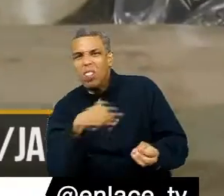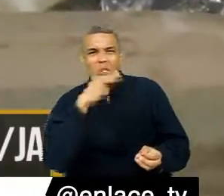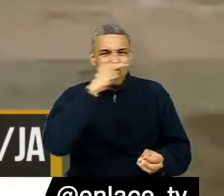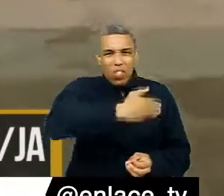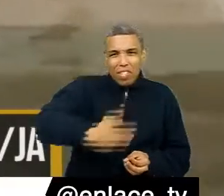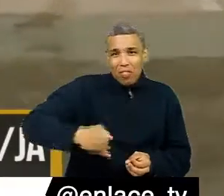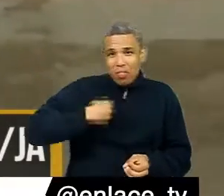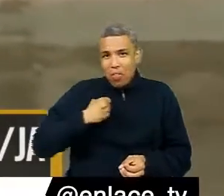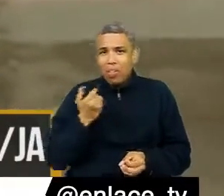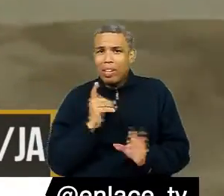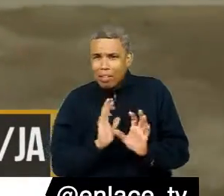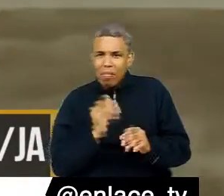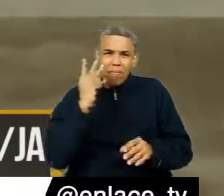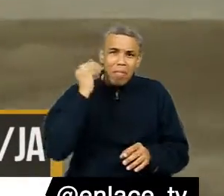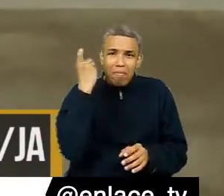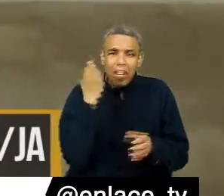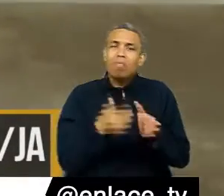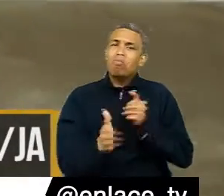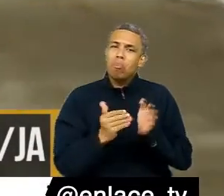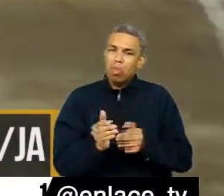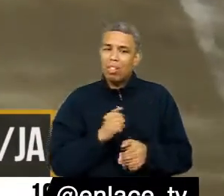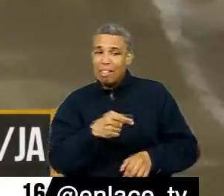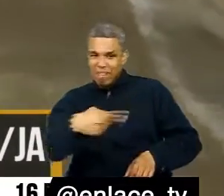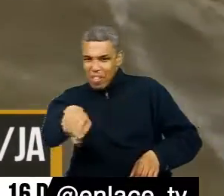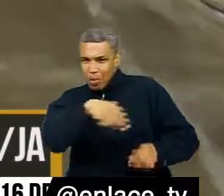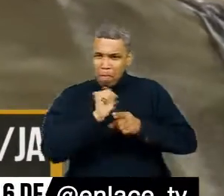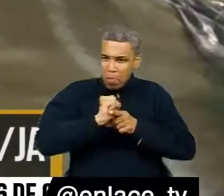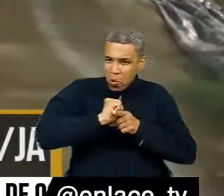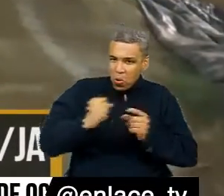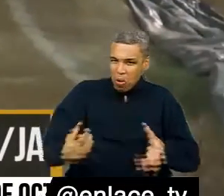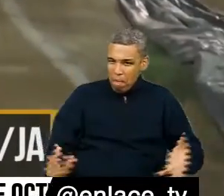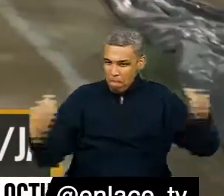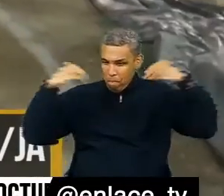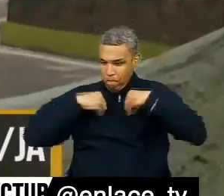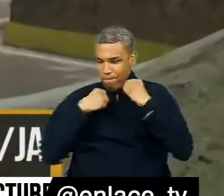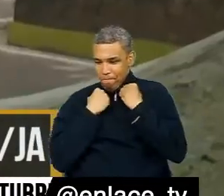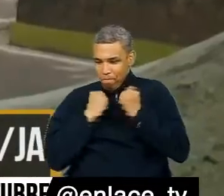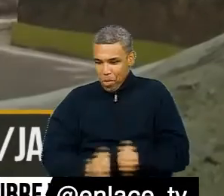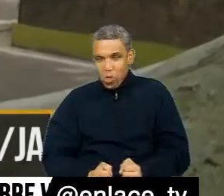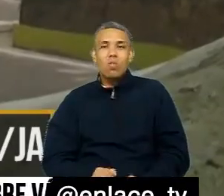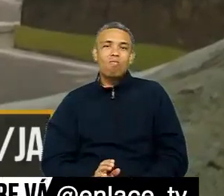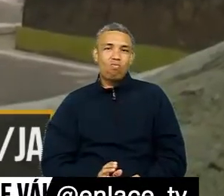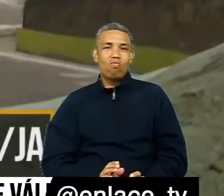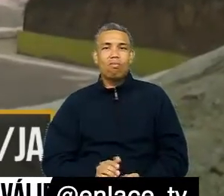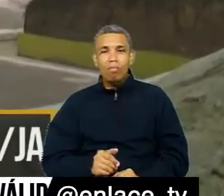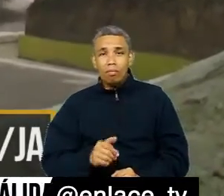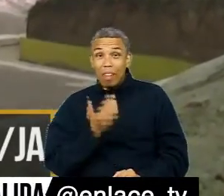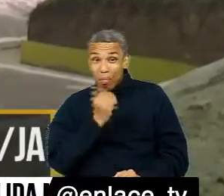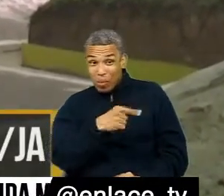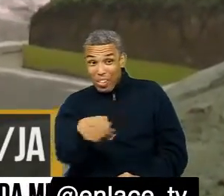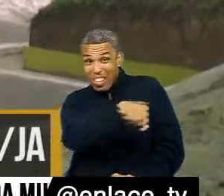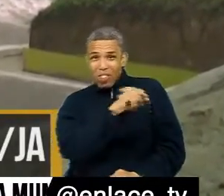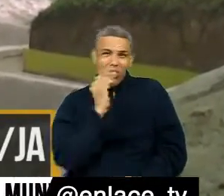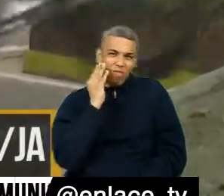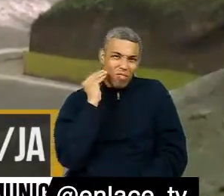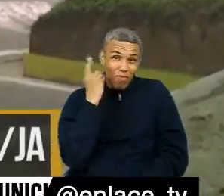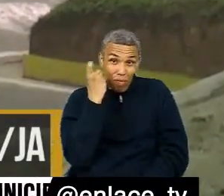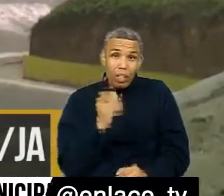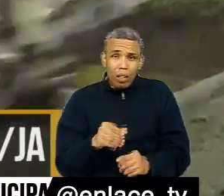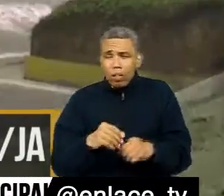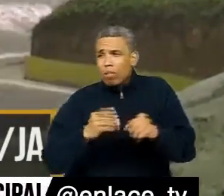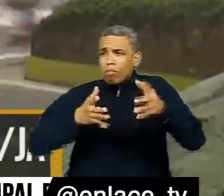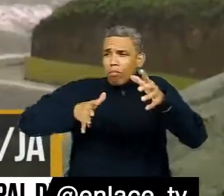competencia, vaya estallando el nivel. Se busca con estas iniciativas deportivas que los principiantes pierdan el temor a la competencia y se preparen